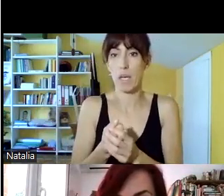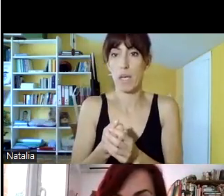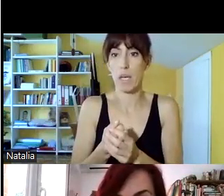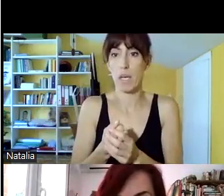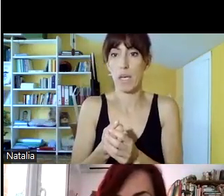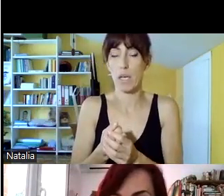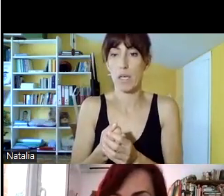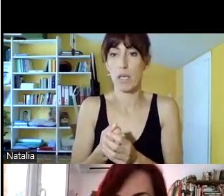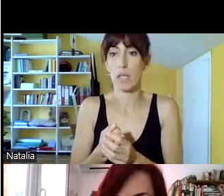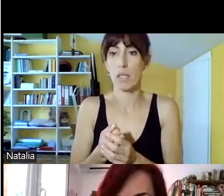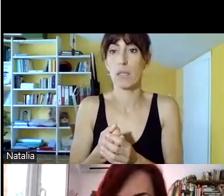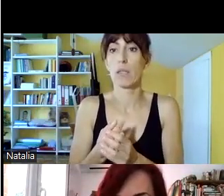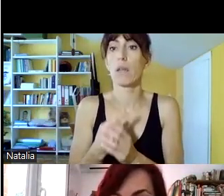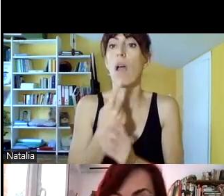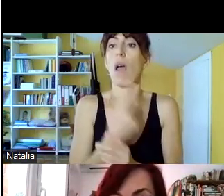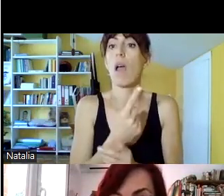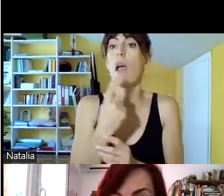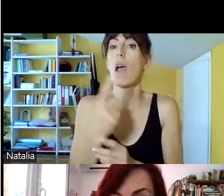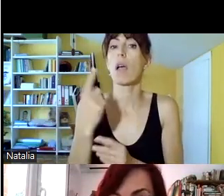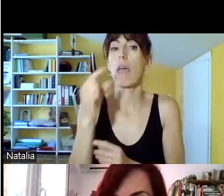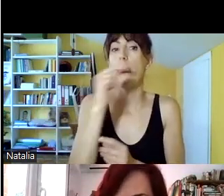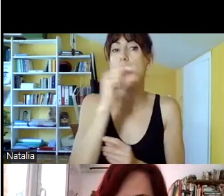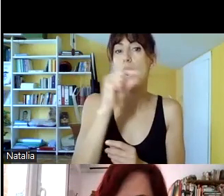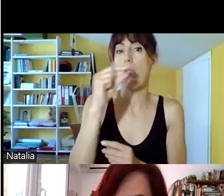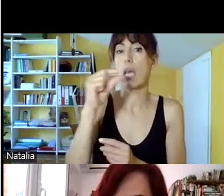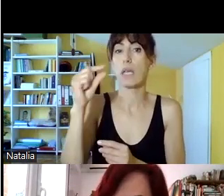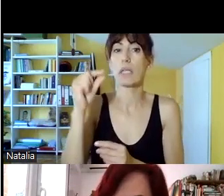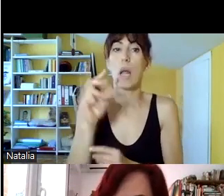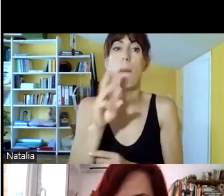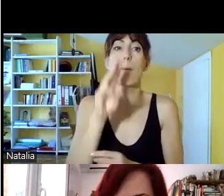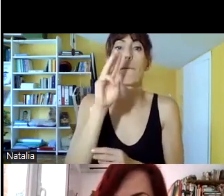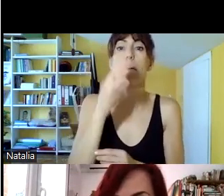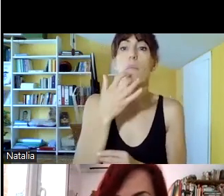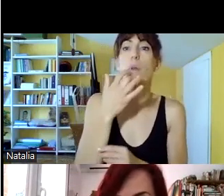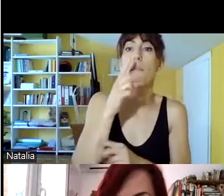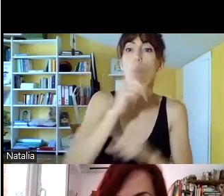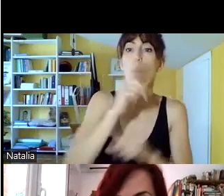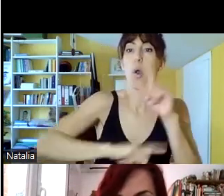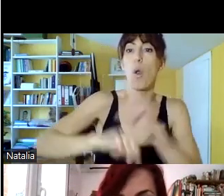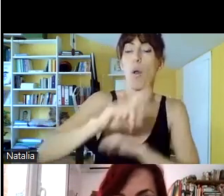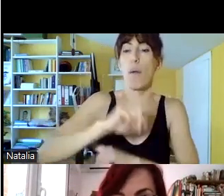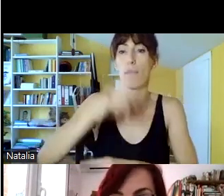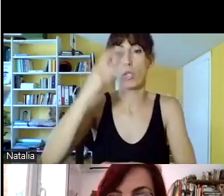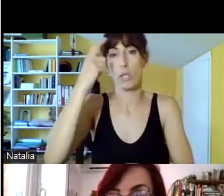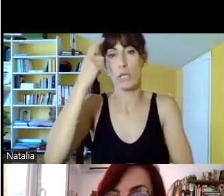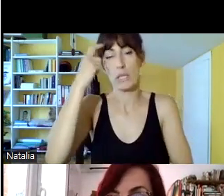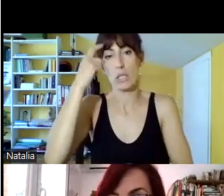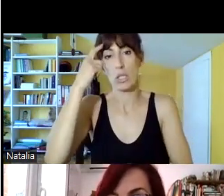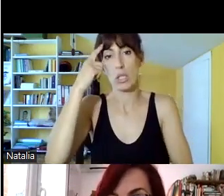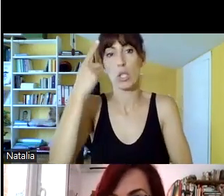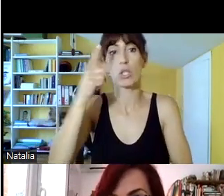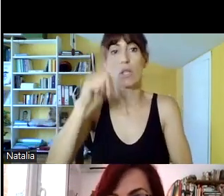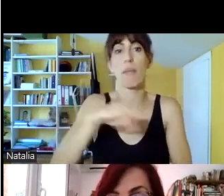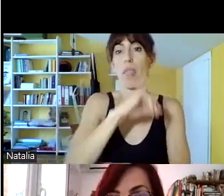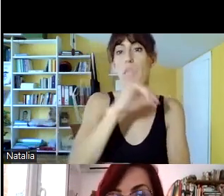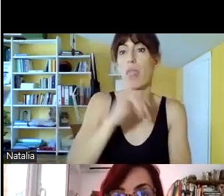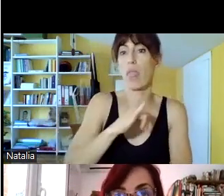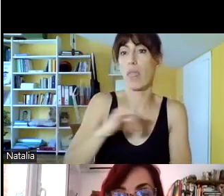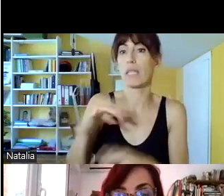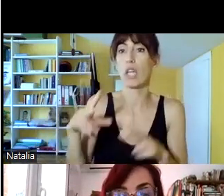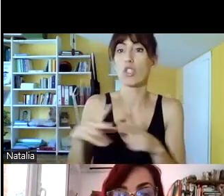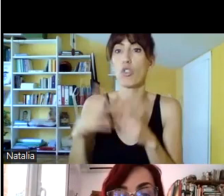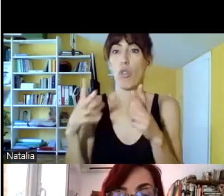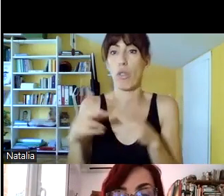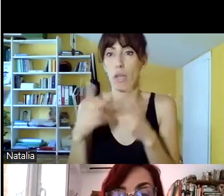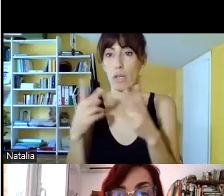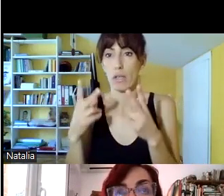Cada letra, digamos, designa un aparato. La P, por ejemplo, son los problemas psicológicos y psiquiátricos, la Z son los problemas sociales.